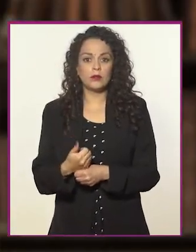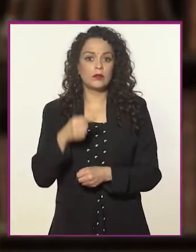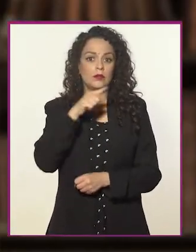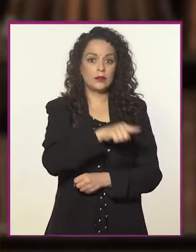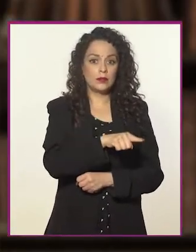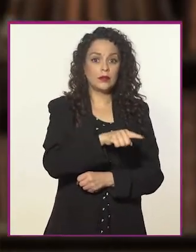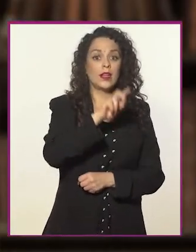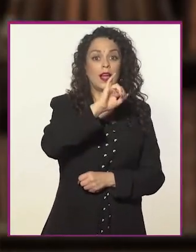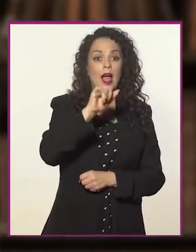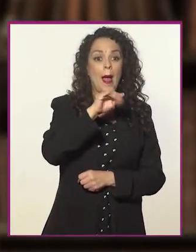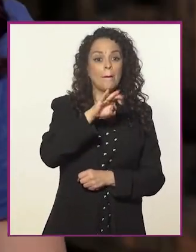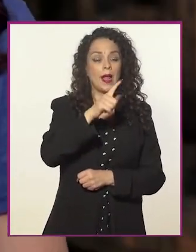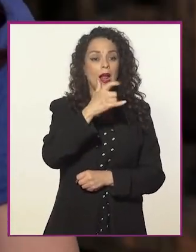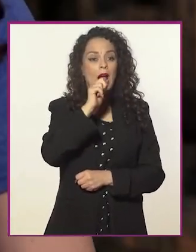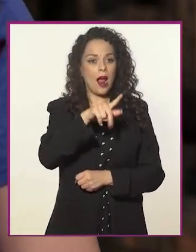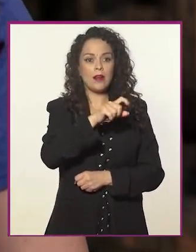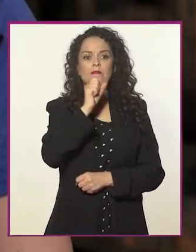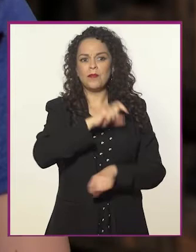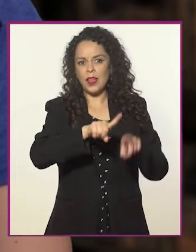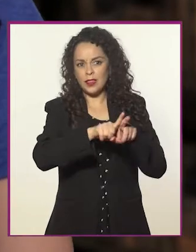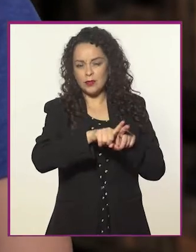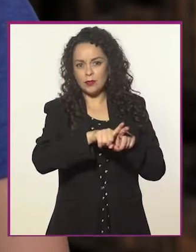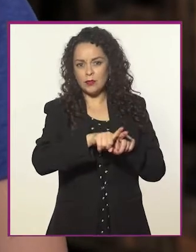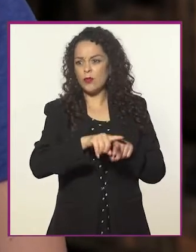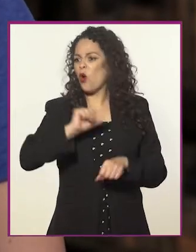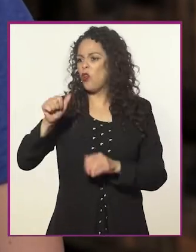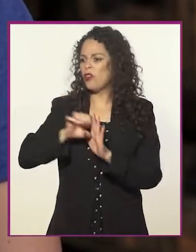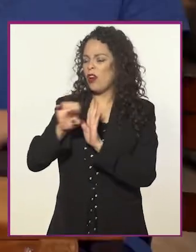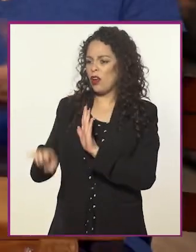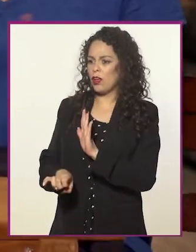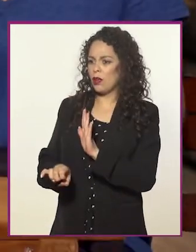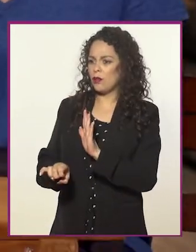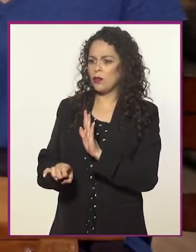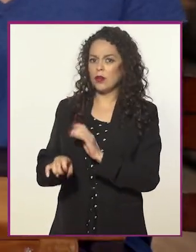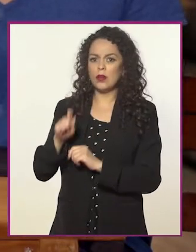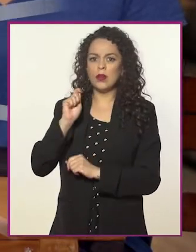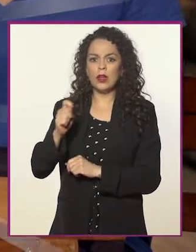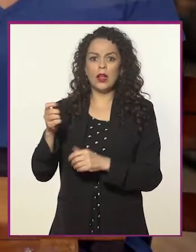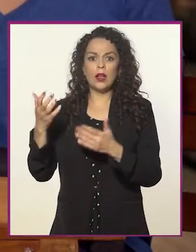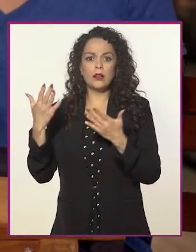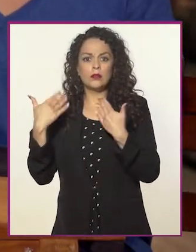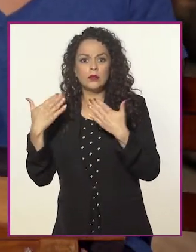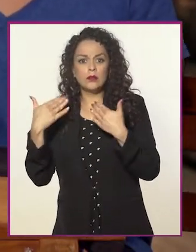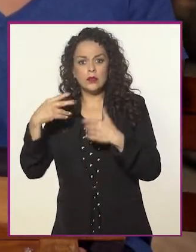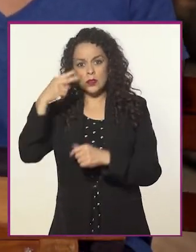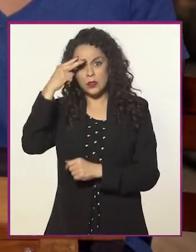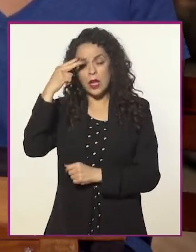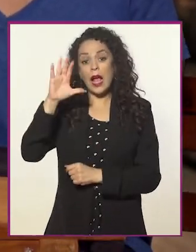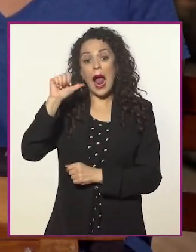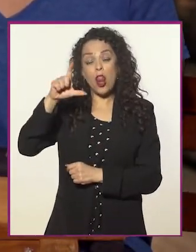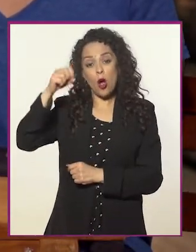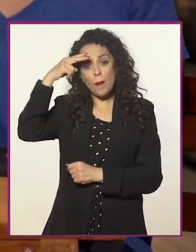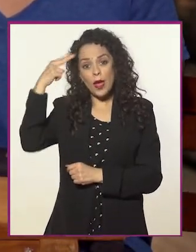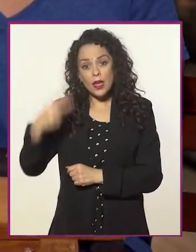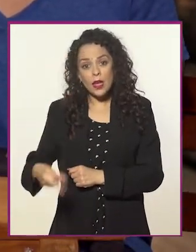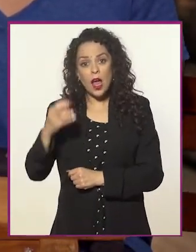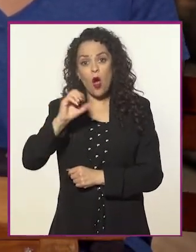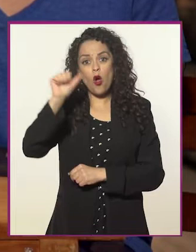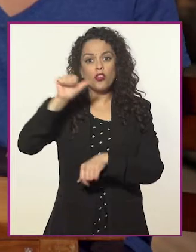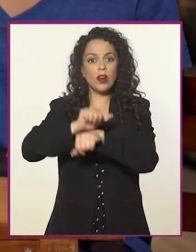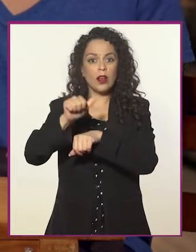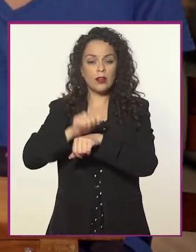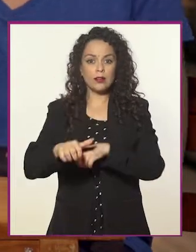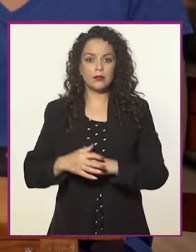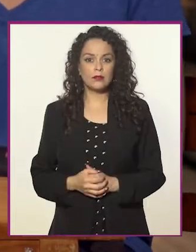Jean Valjean. Y también tenemos otros ejemplos, como el caló mexicano o el lunfardo en Argentina. Ya